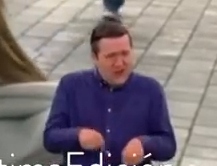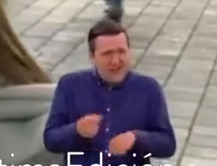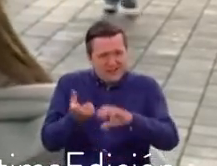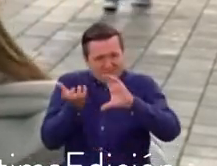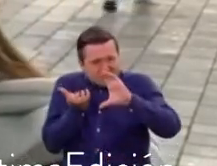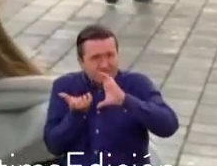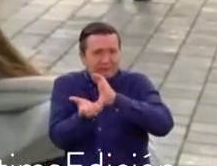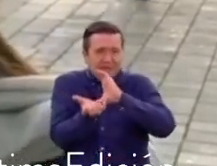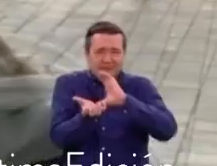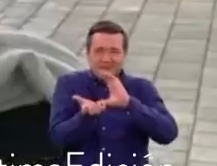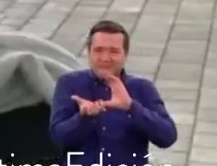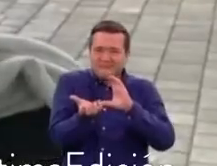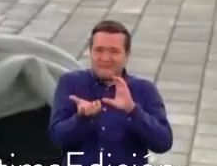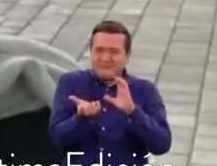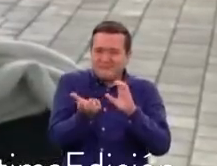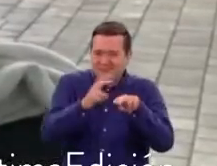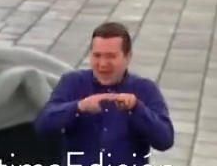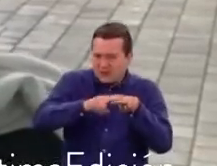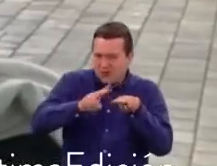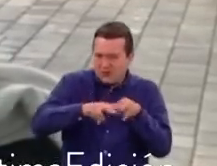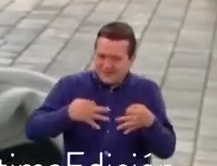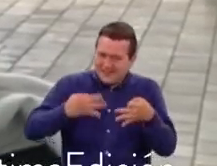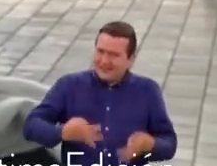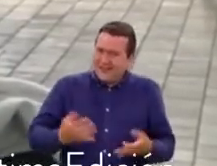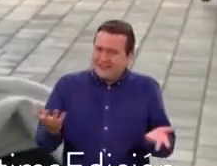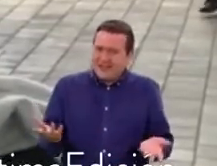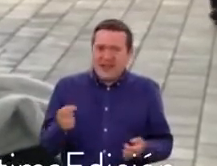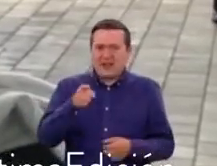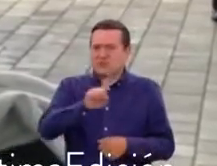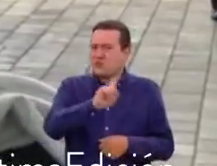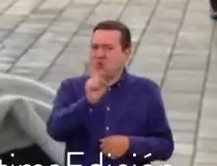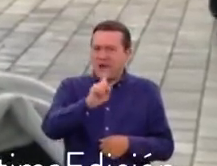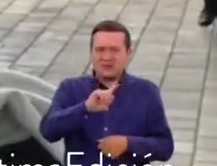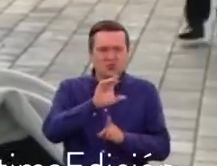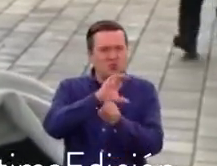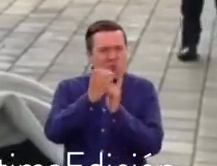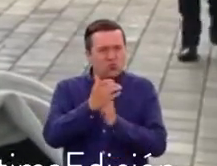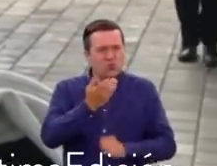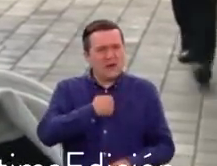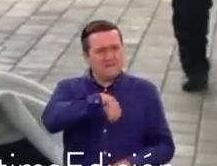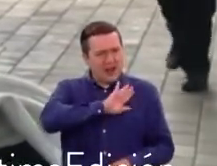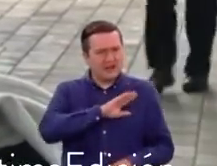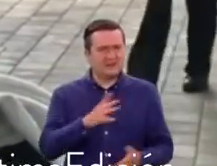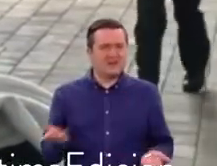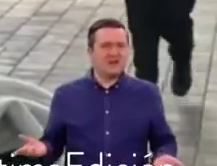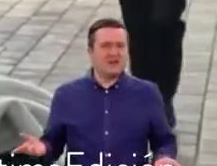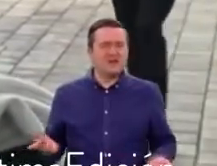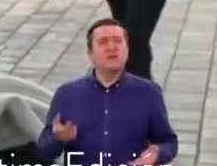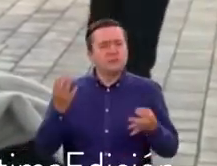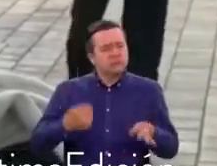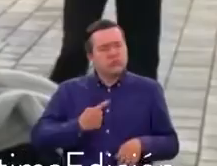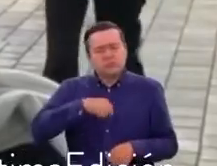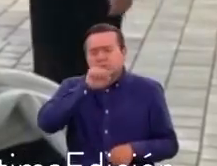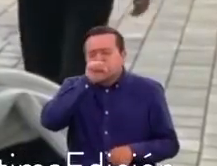pero de una forma decente. Esto no es la cultura paisa. Nosotros amamos demasiado nuestro metro